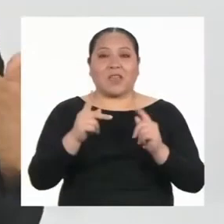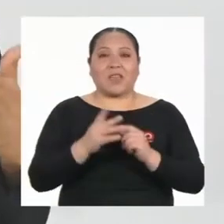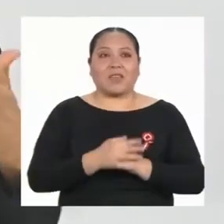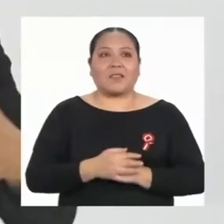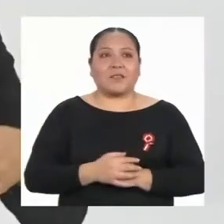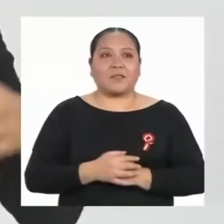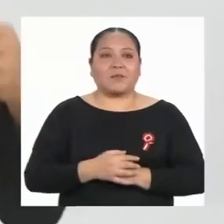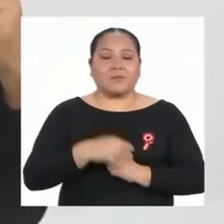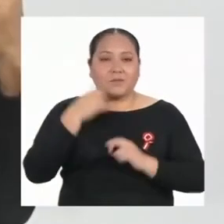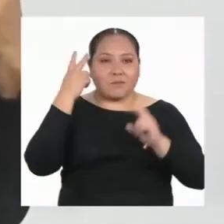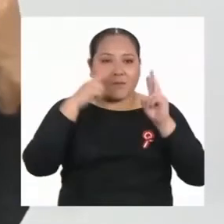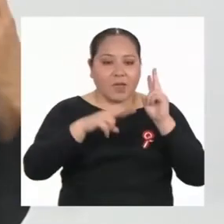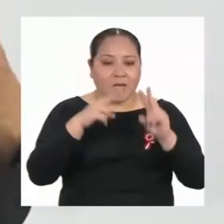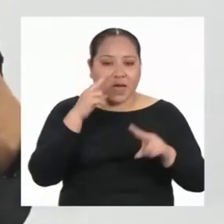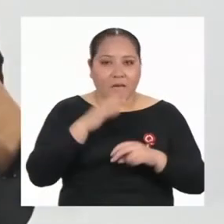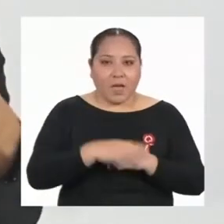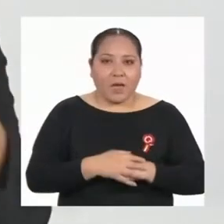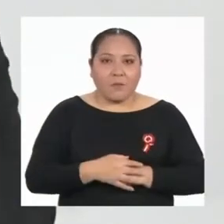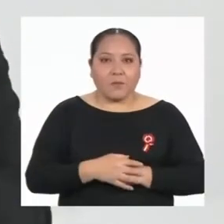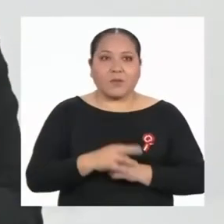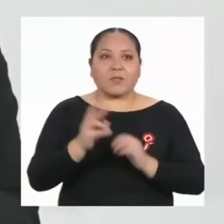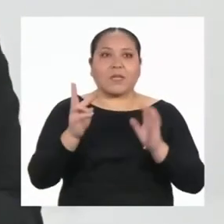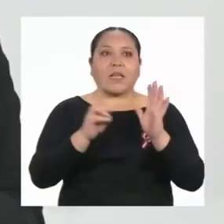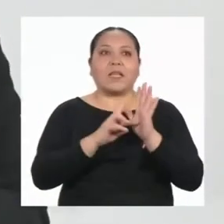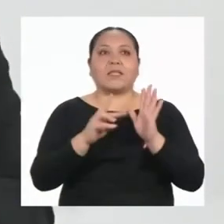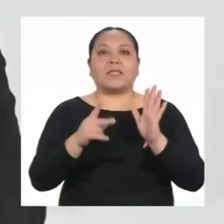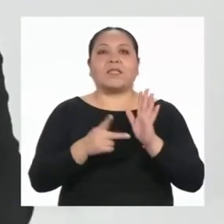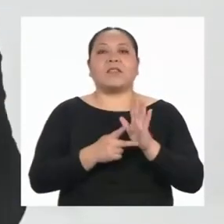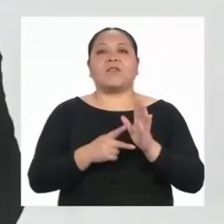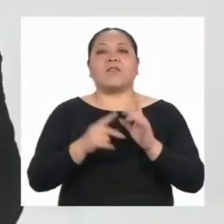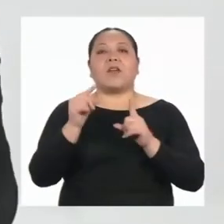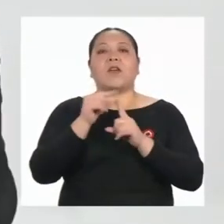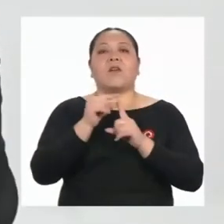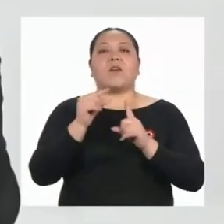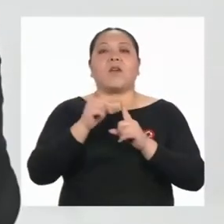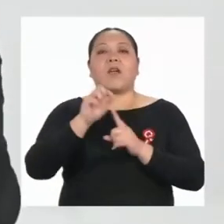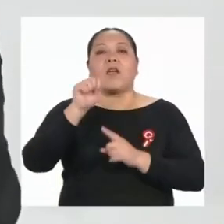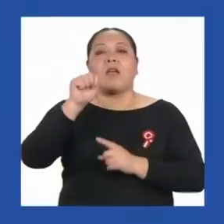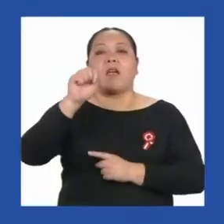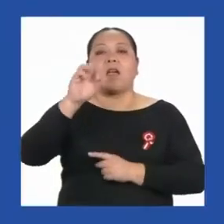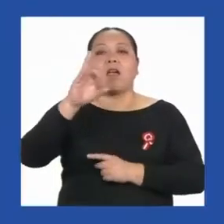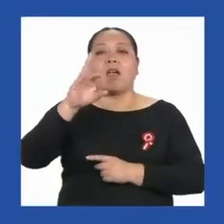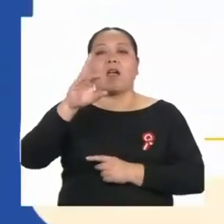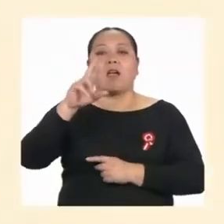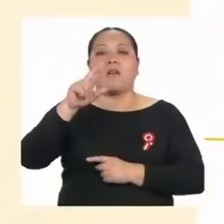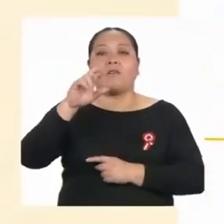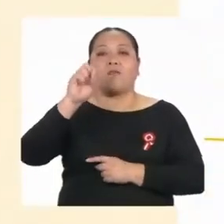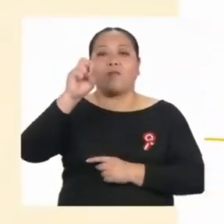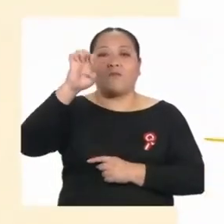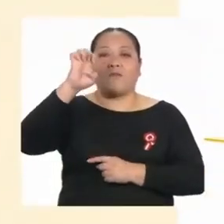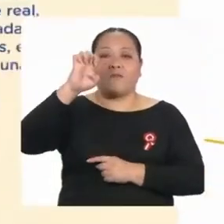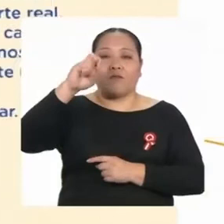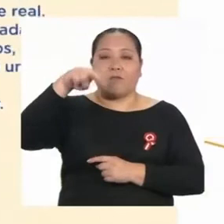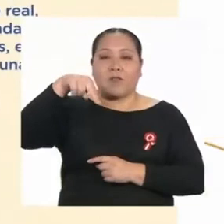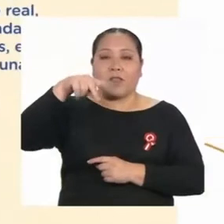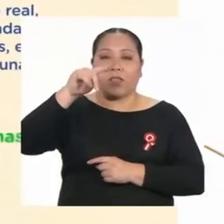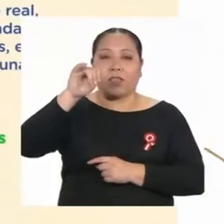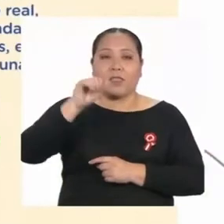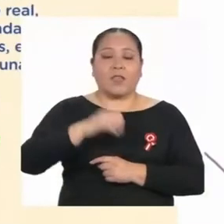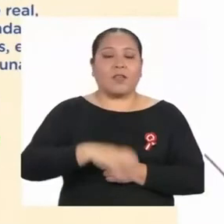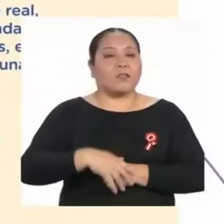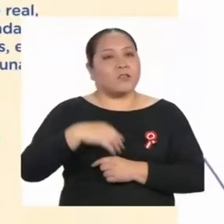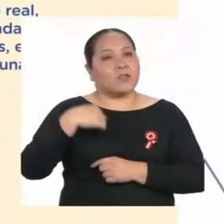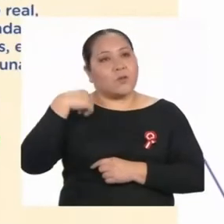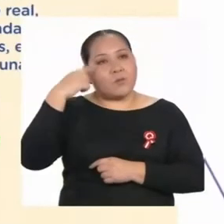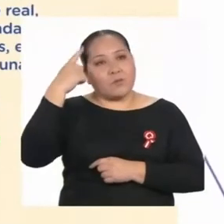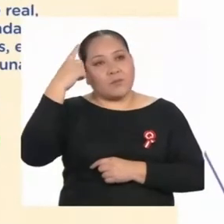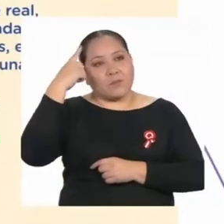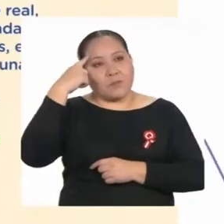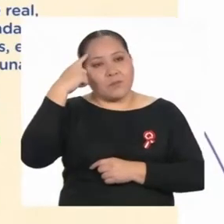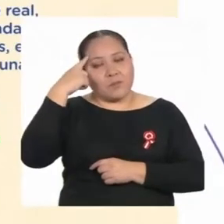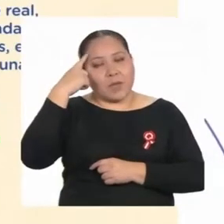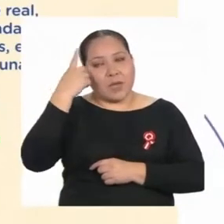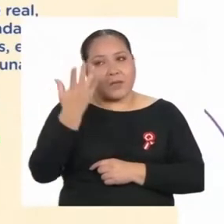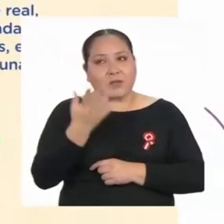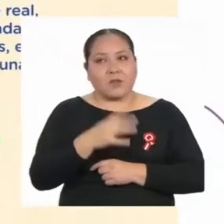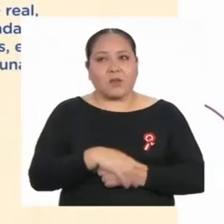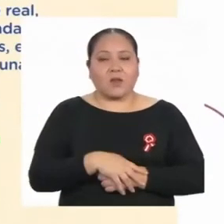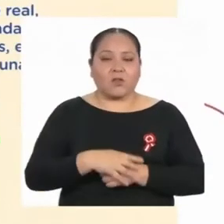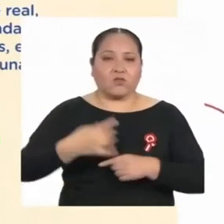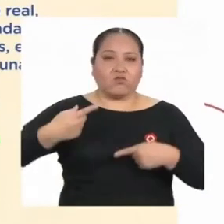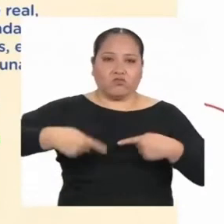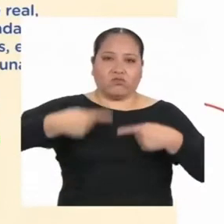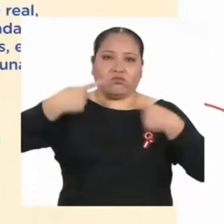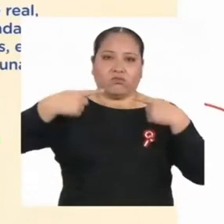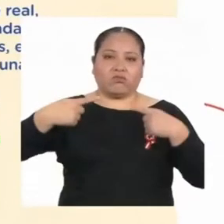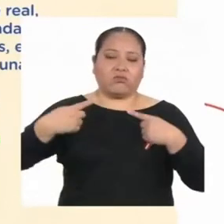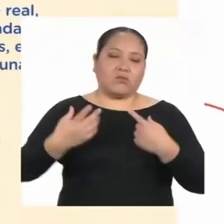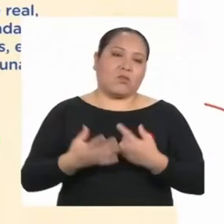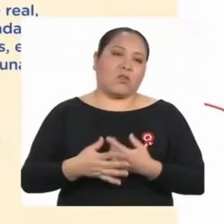por contexto el significado de la palabra afrenta. Creo que una afrenta es un ataque o algo